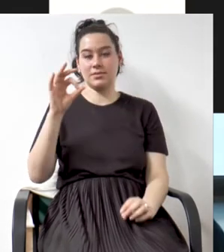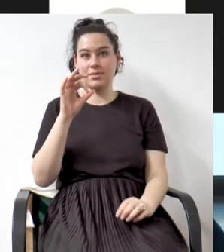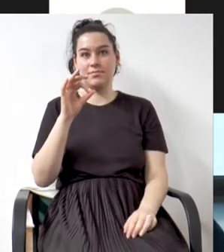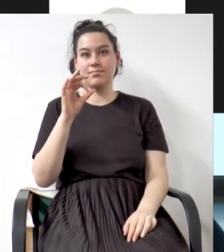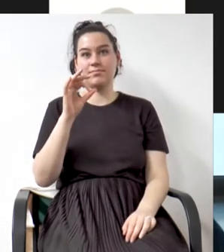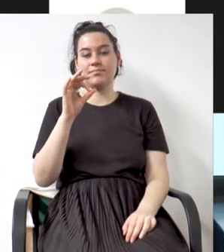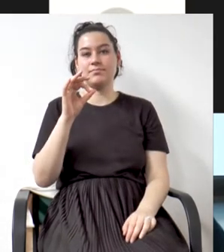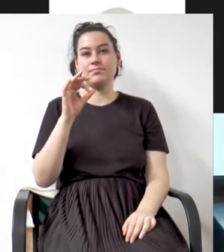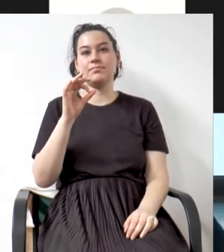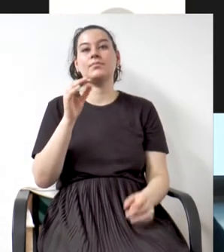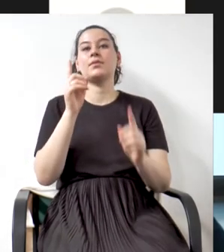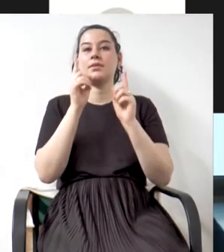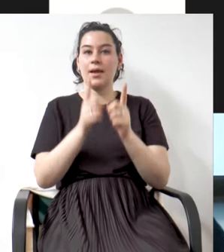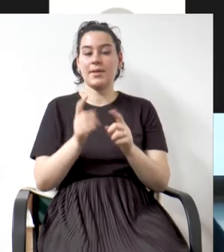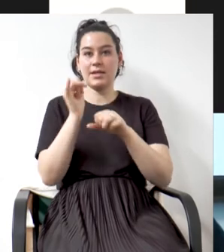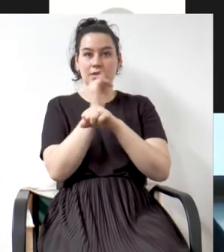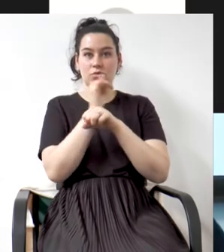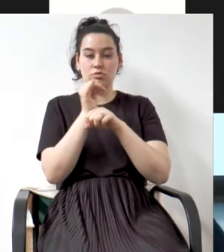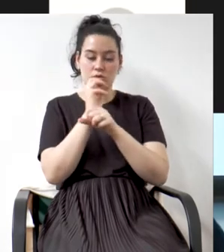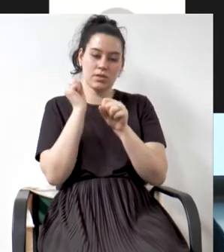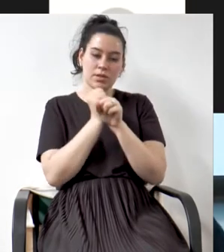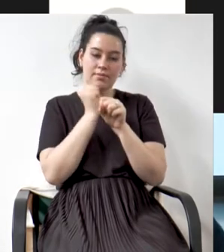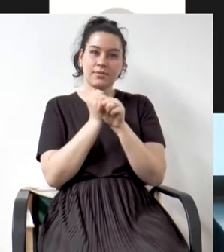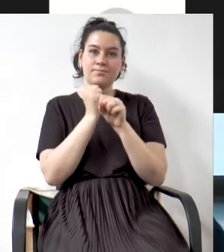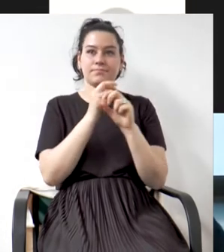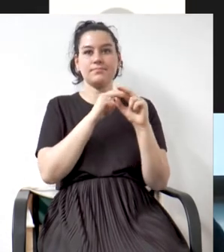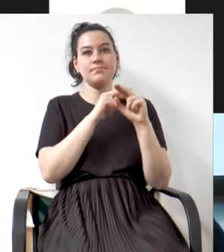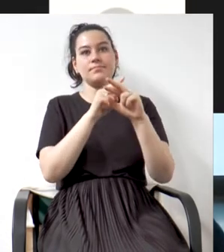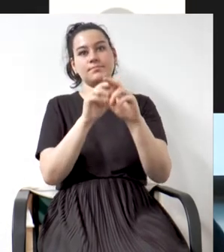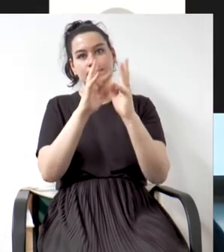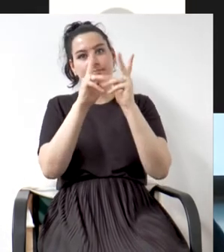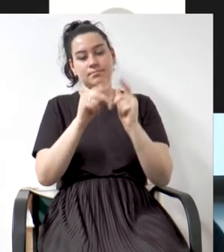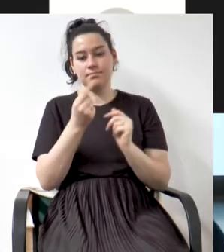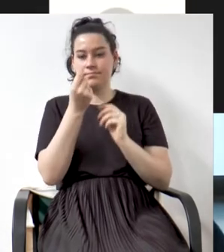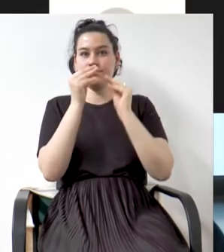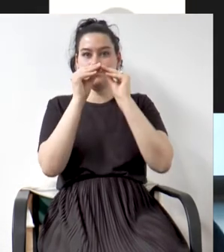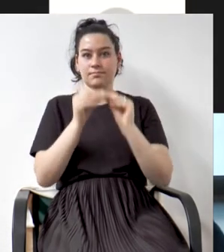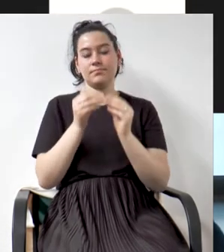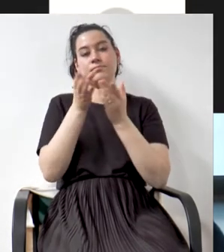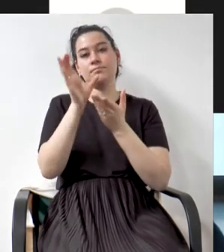transitoria. Asimismo, la institución viene haciendo un trabajo sostenido en el ordenamiento presupuestal. Esta cuestión